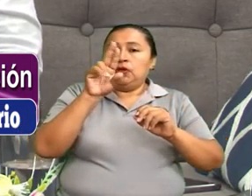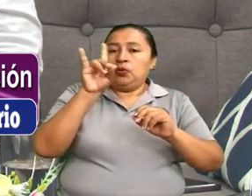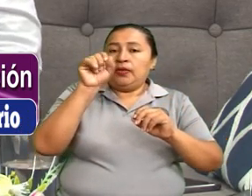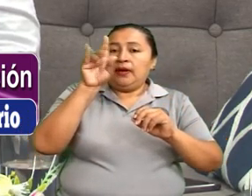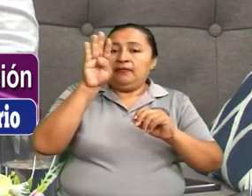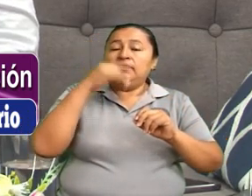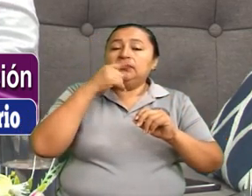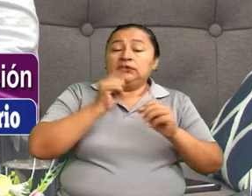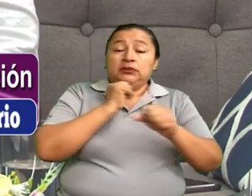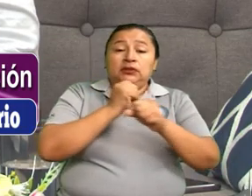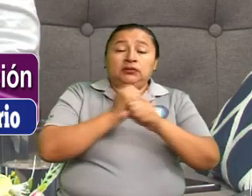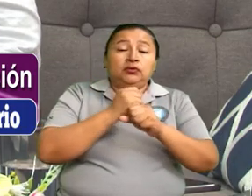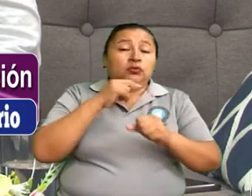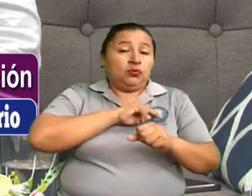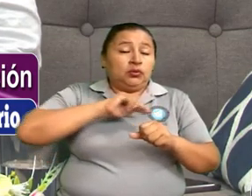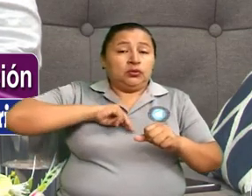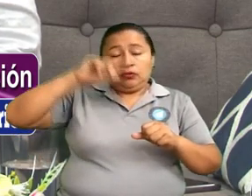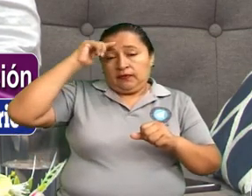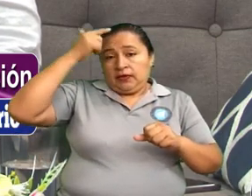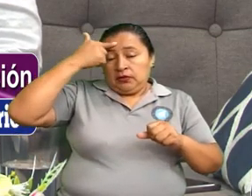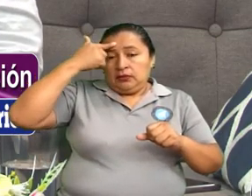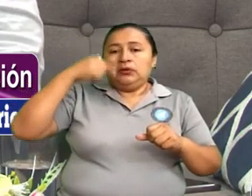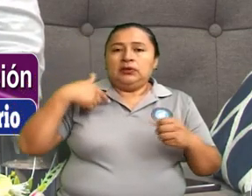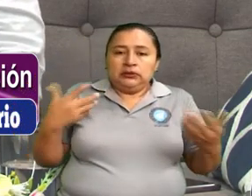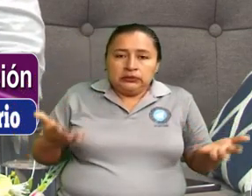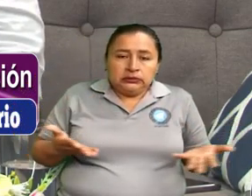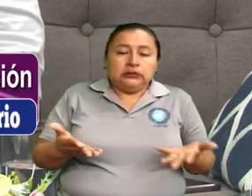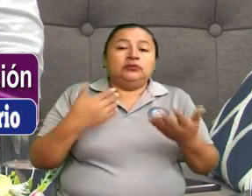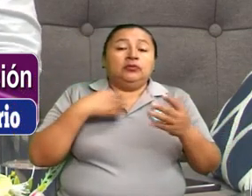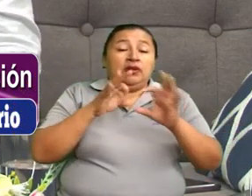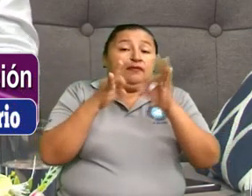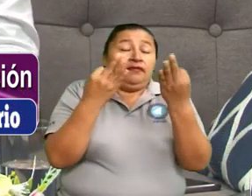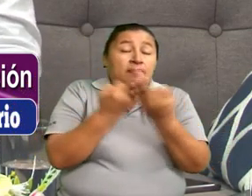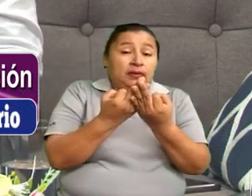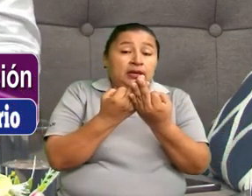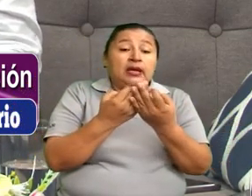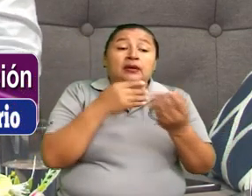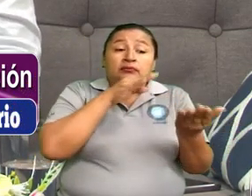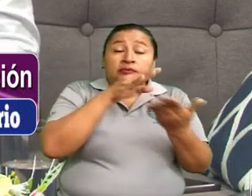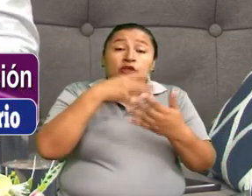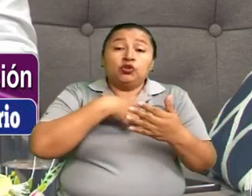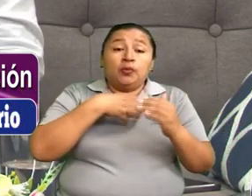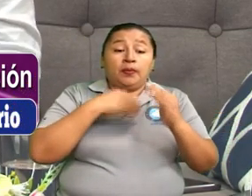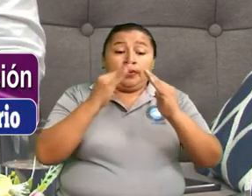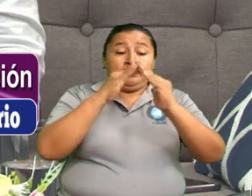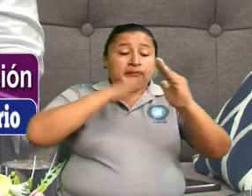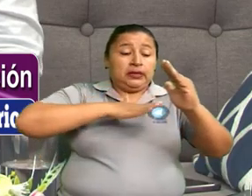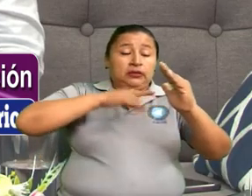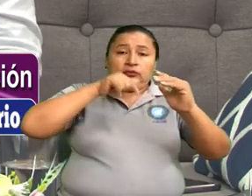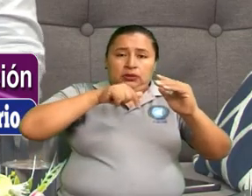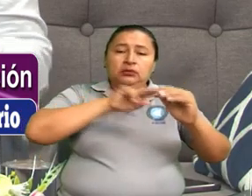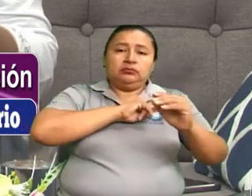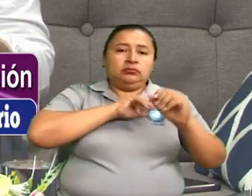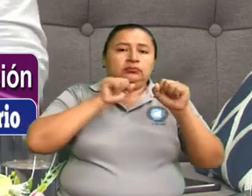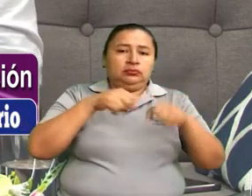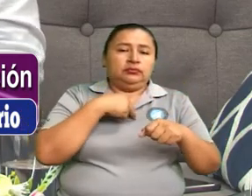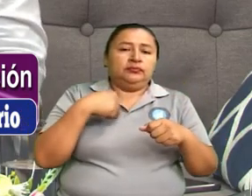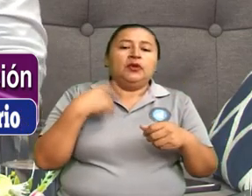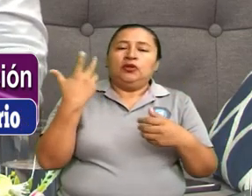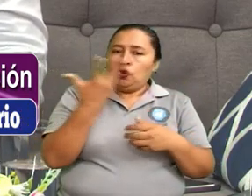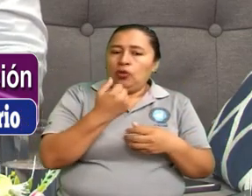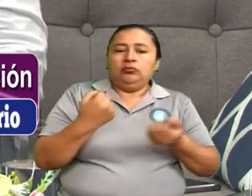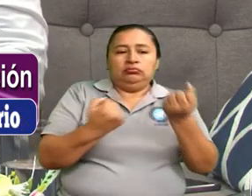emblemática también de nuestro gobierno y es promover que las familias produzcan alimentos en espacios pequeños, entonces nosotros damos toda